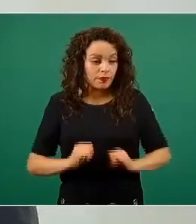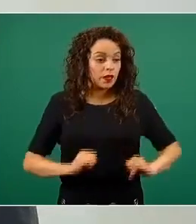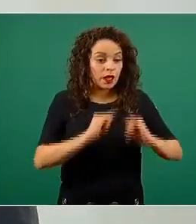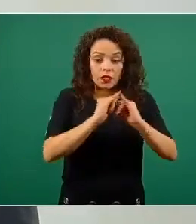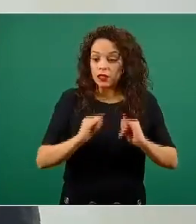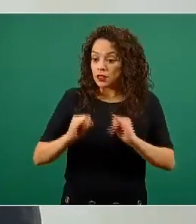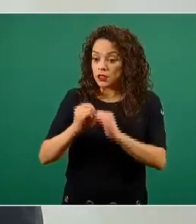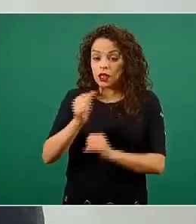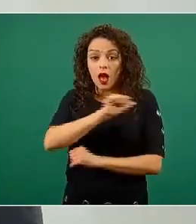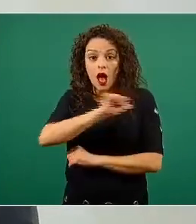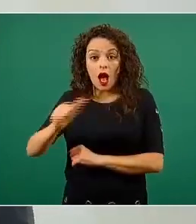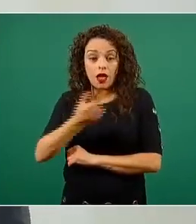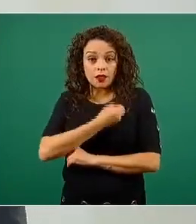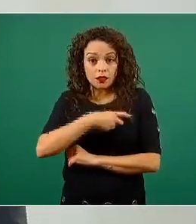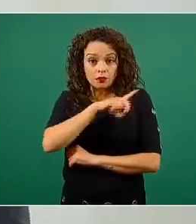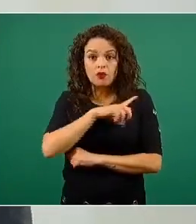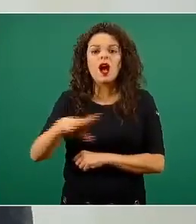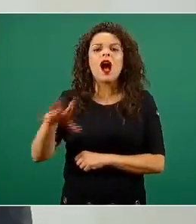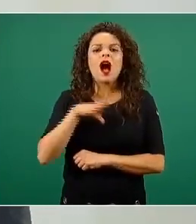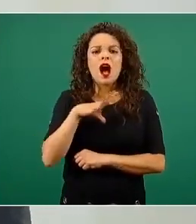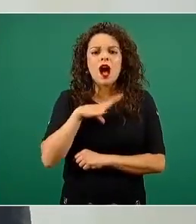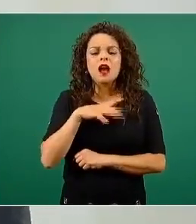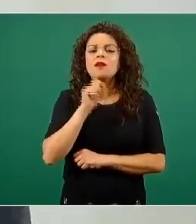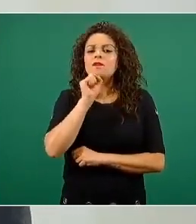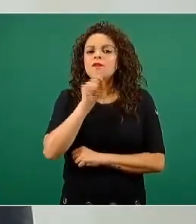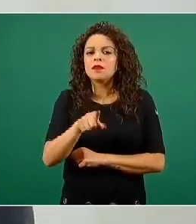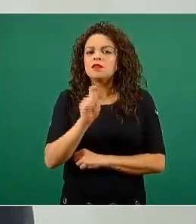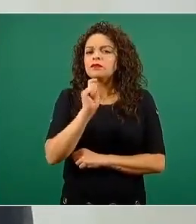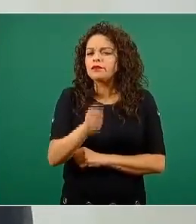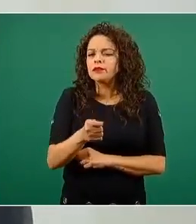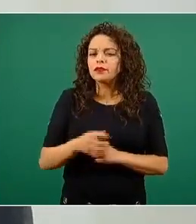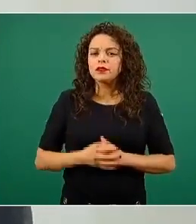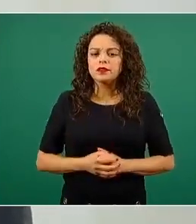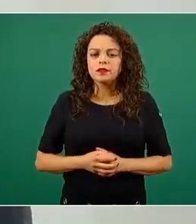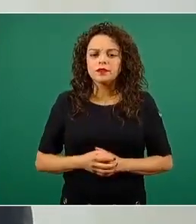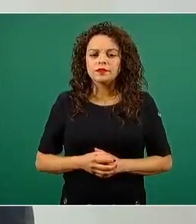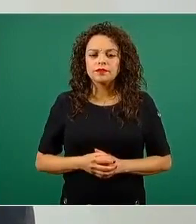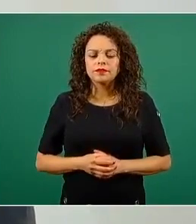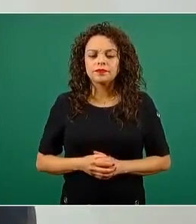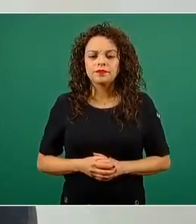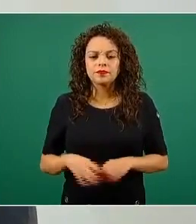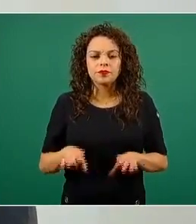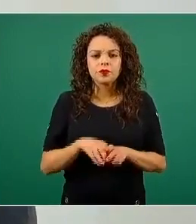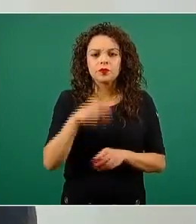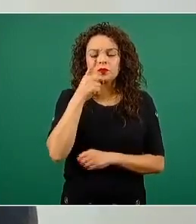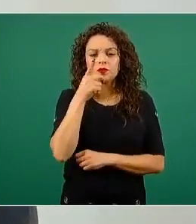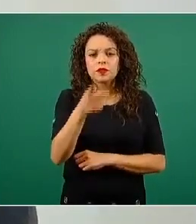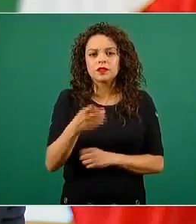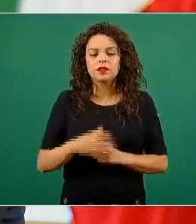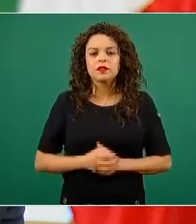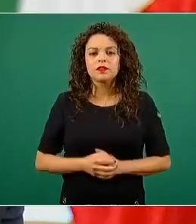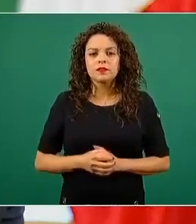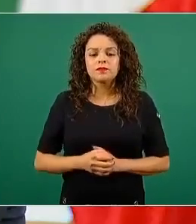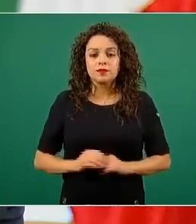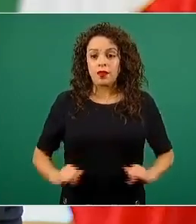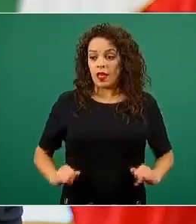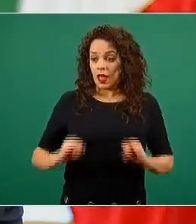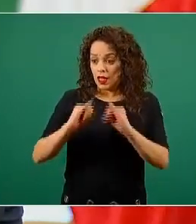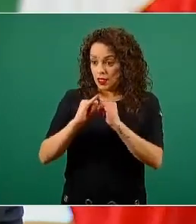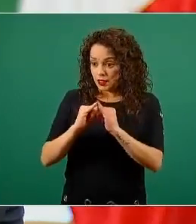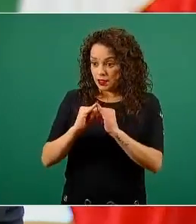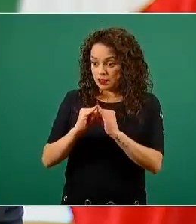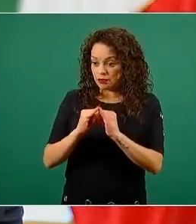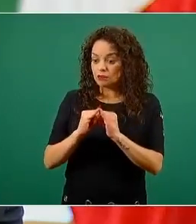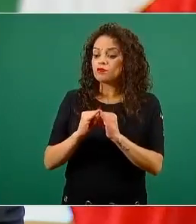se han establecido también aspectos sobre el desarrollo organizacional institucional de la